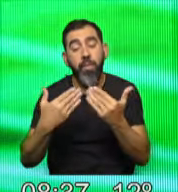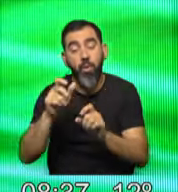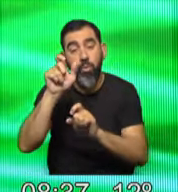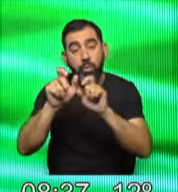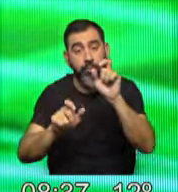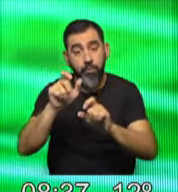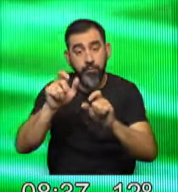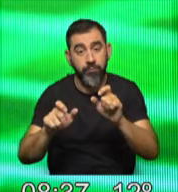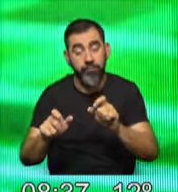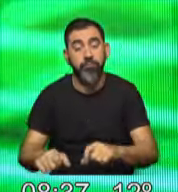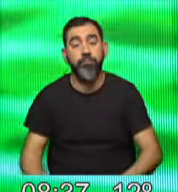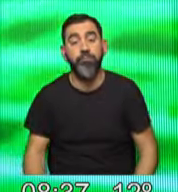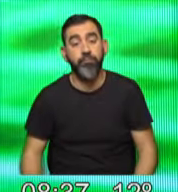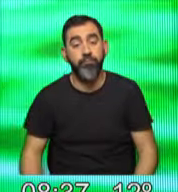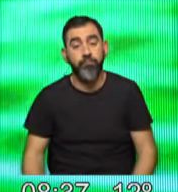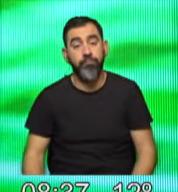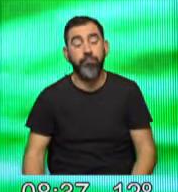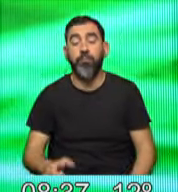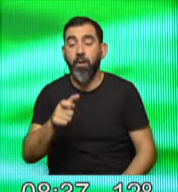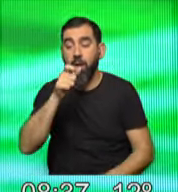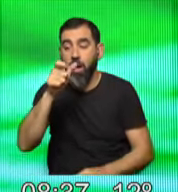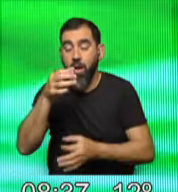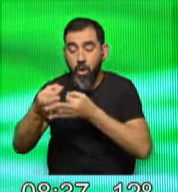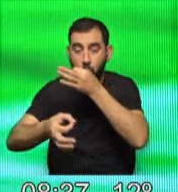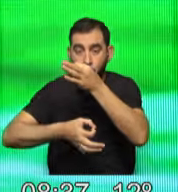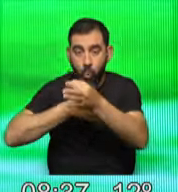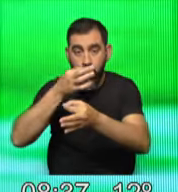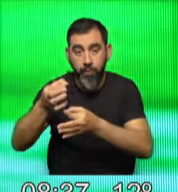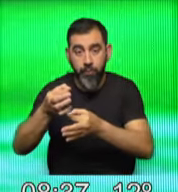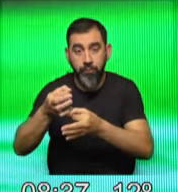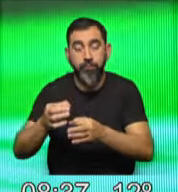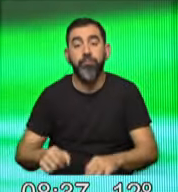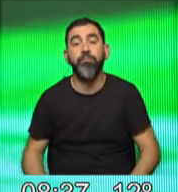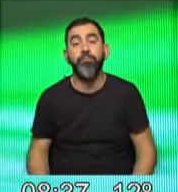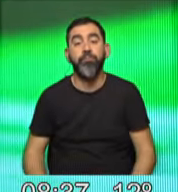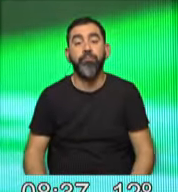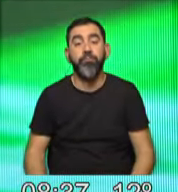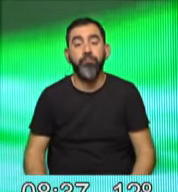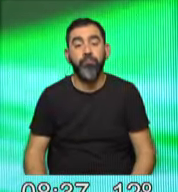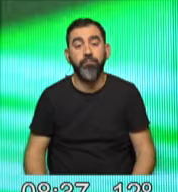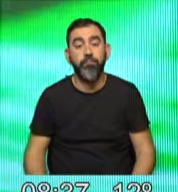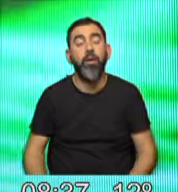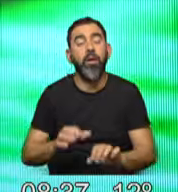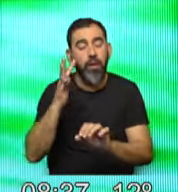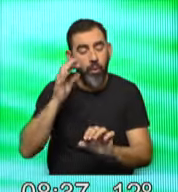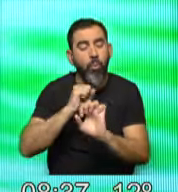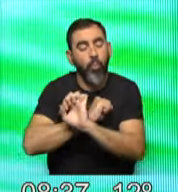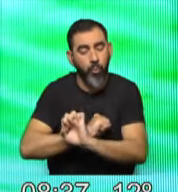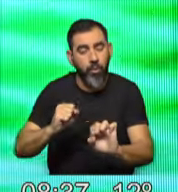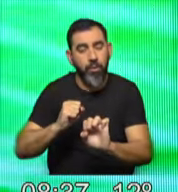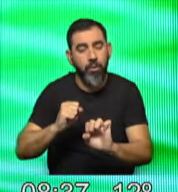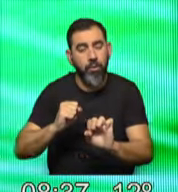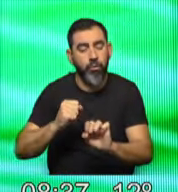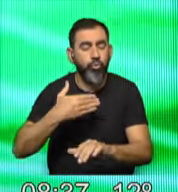digamos establecer los fundamentos que que nos han llevado a adoptar esta decisión Yo creo que es una medida que se puede acompañar por